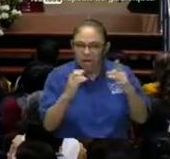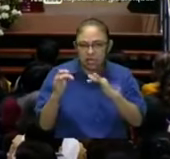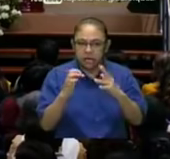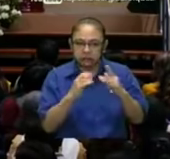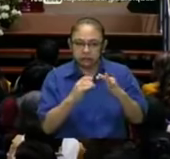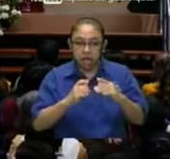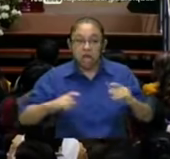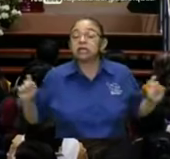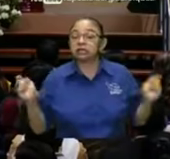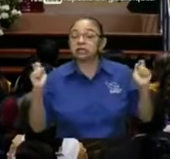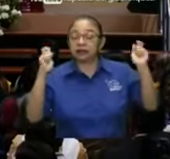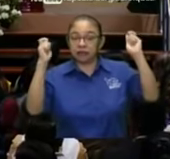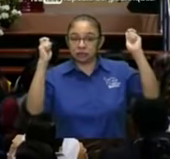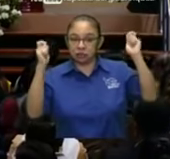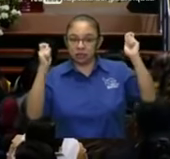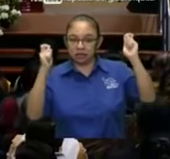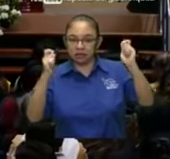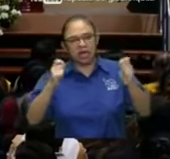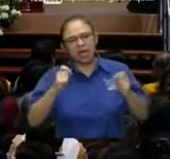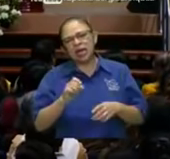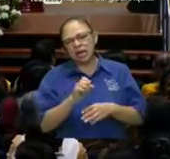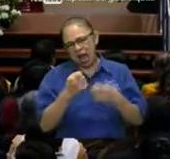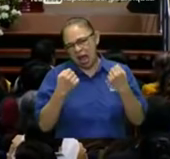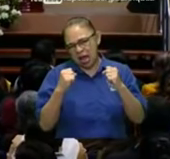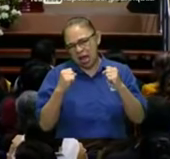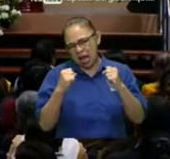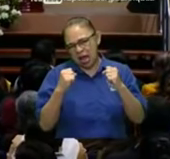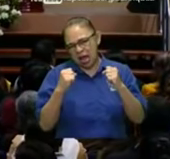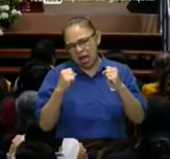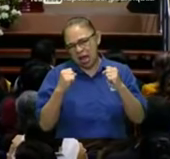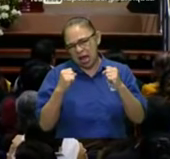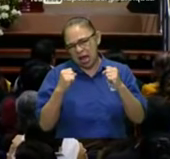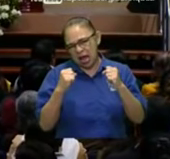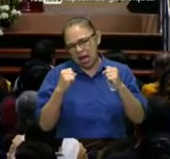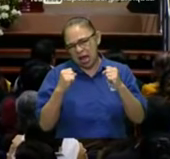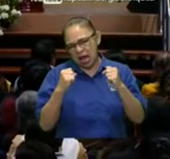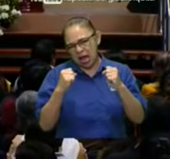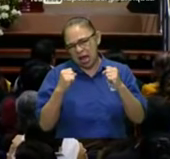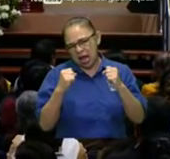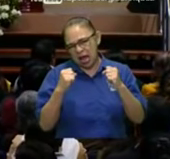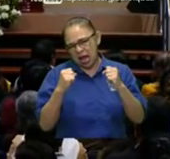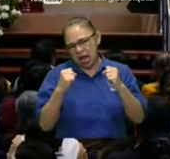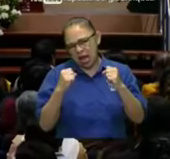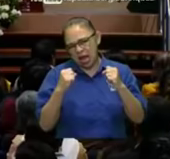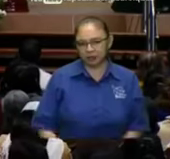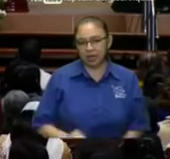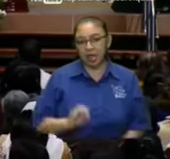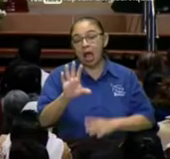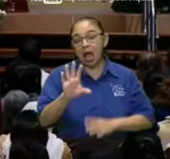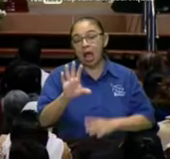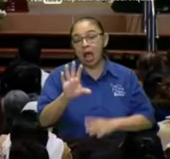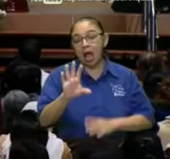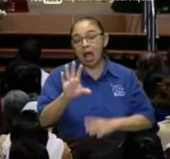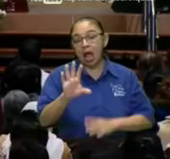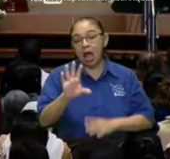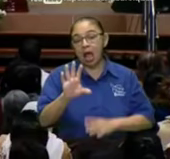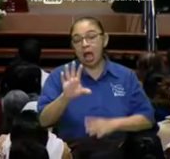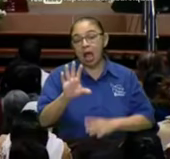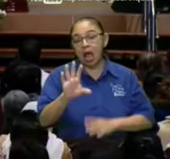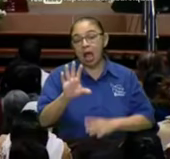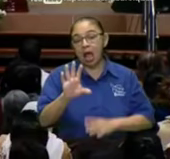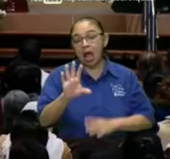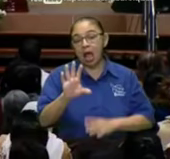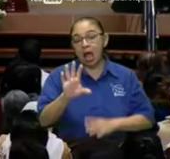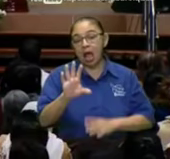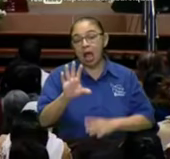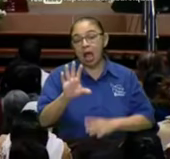sus celebraciones eran orgías. Y a veces las orgías eran con mujeres. Él con un montón de mujeres. Y